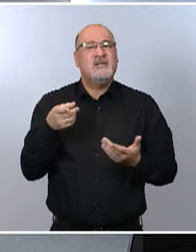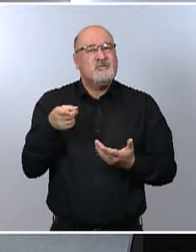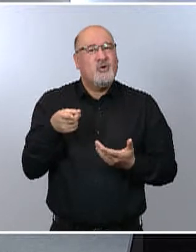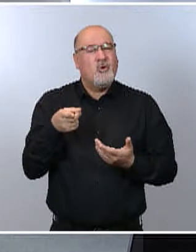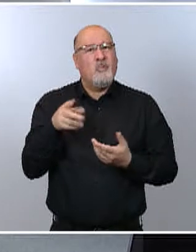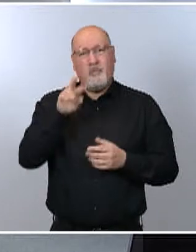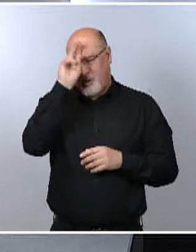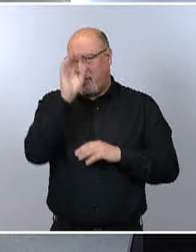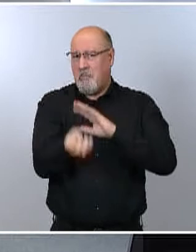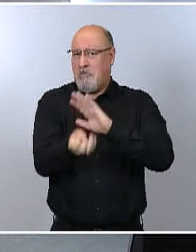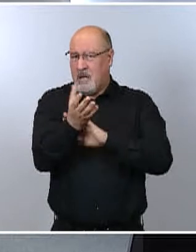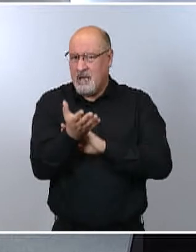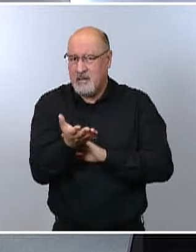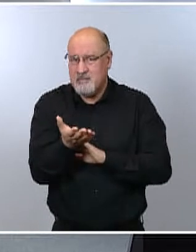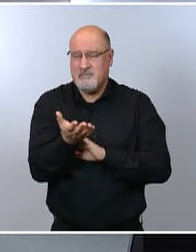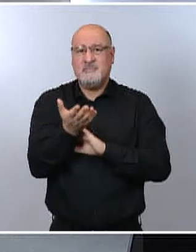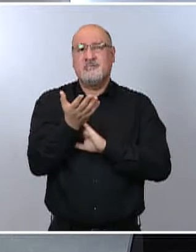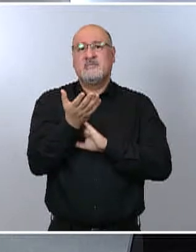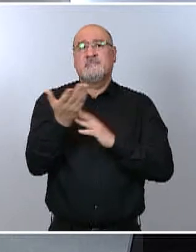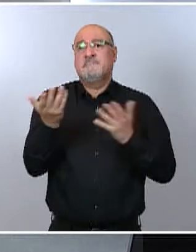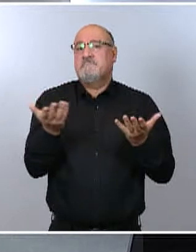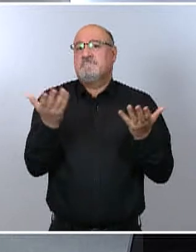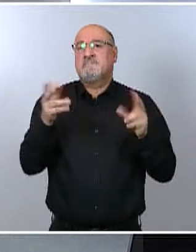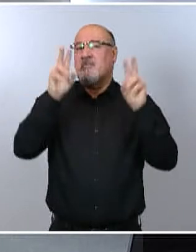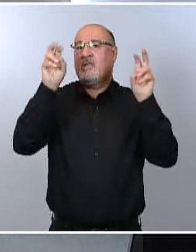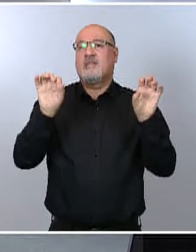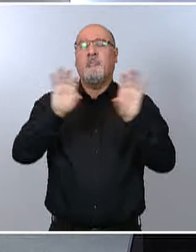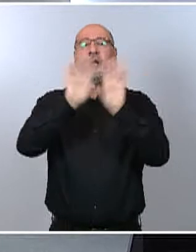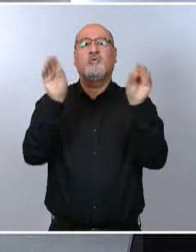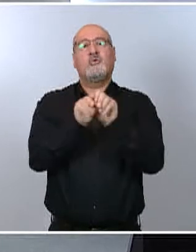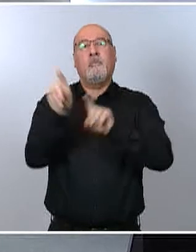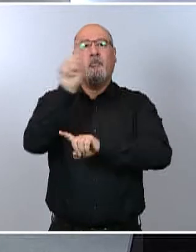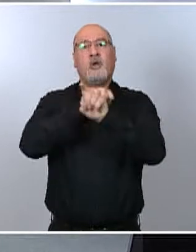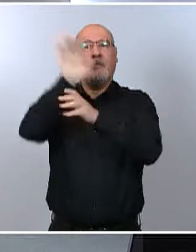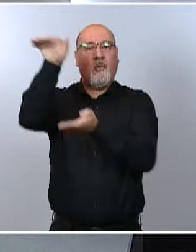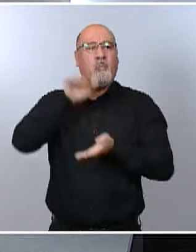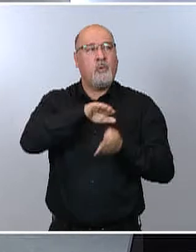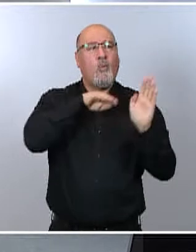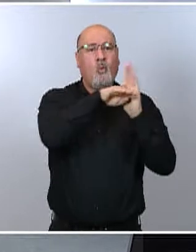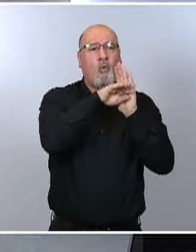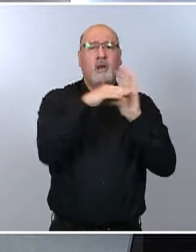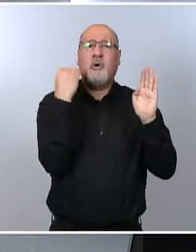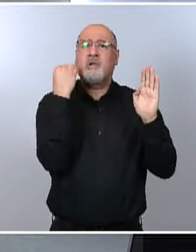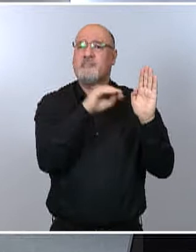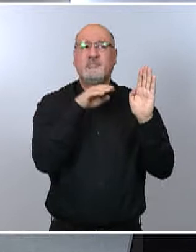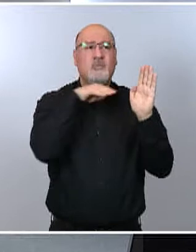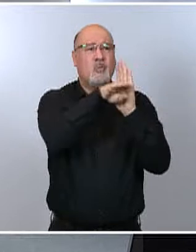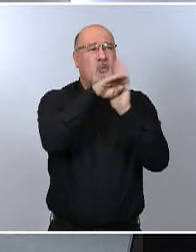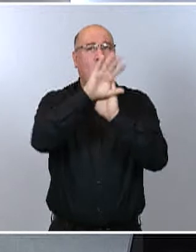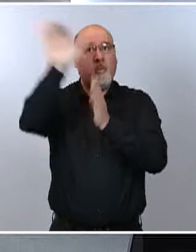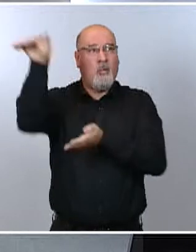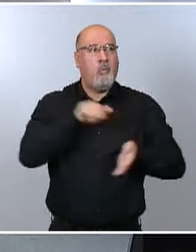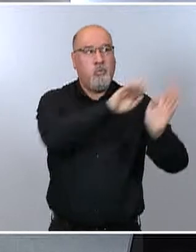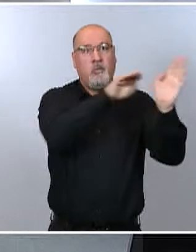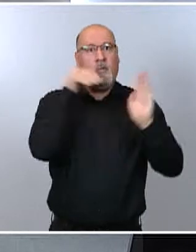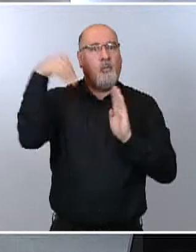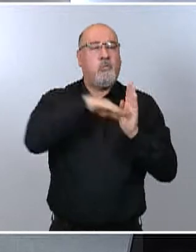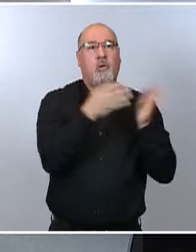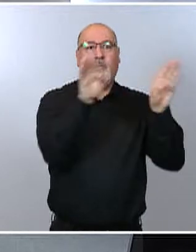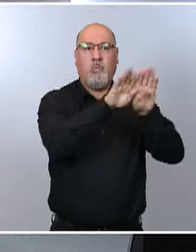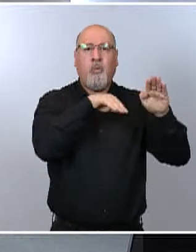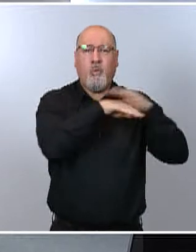preocupación, pues el hecho de que pueda haber problemas de almacenamiento de las nuevas remesas de vacunas que vayan llegando, y es que no se